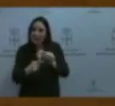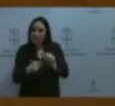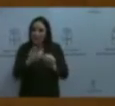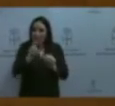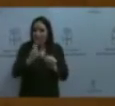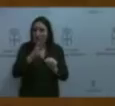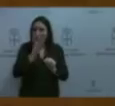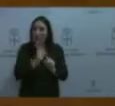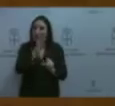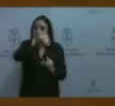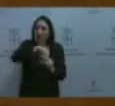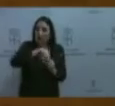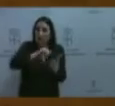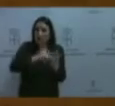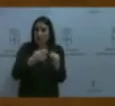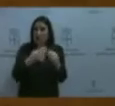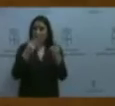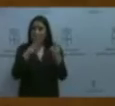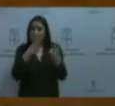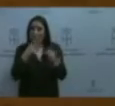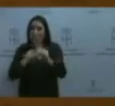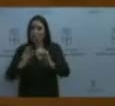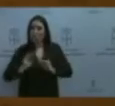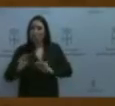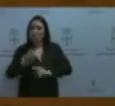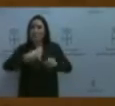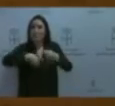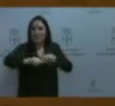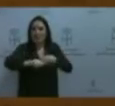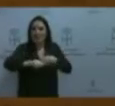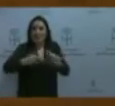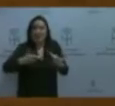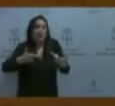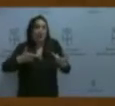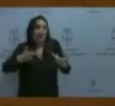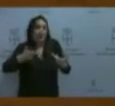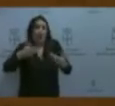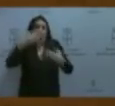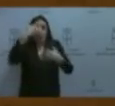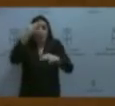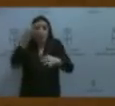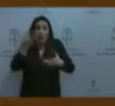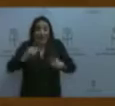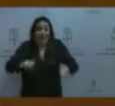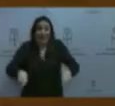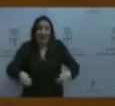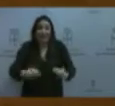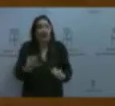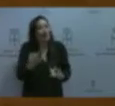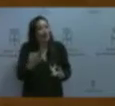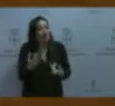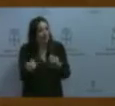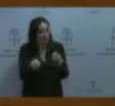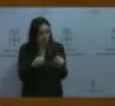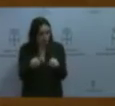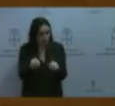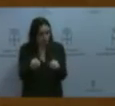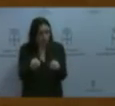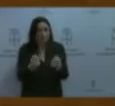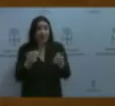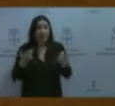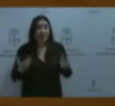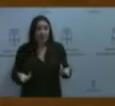público para colocar los productos. Esto no es algo aberrante, es algo natural, pero tenemos que controlarlo, ¿no? Y por eso es